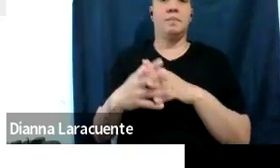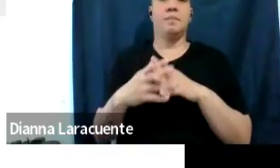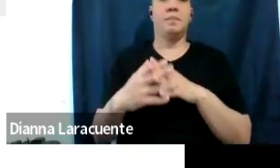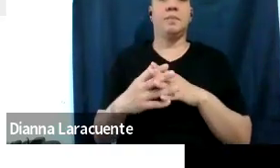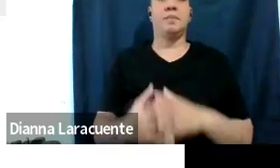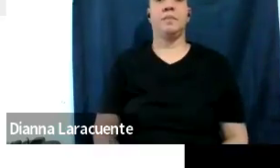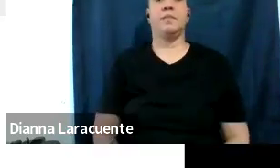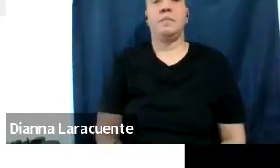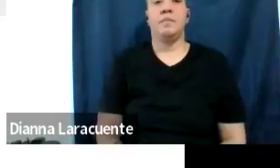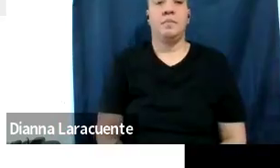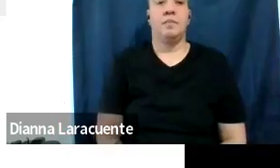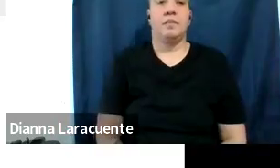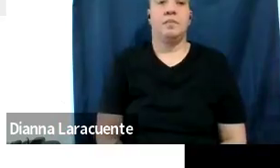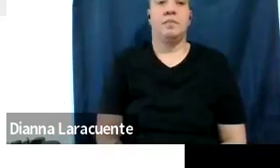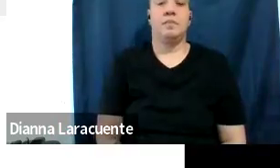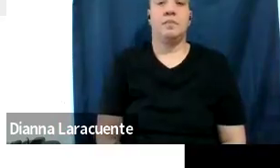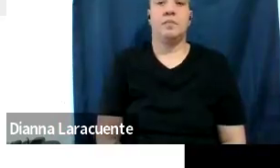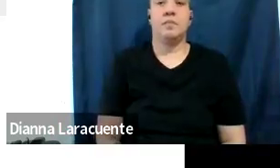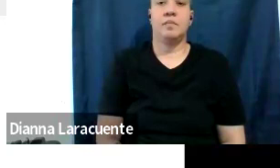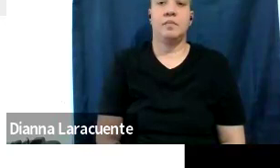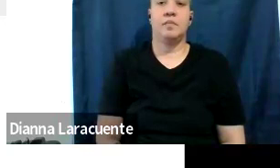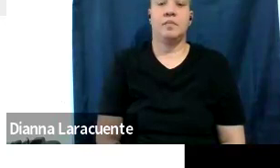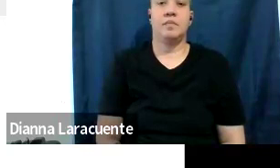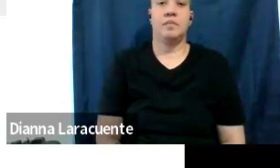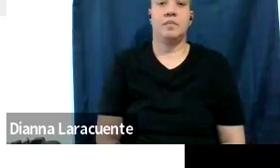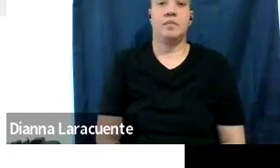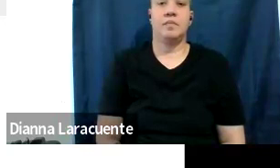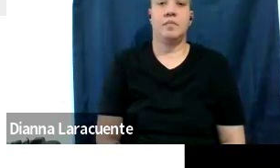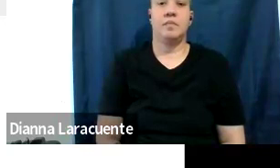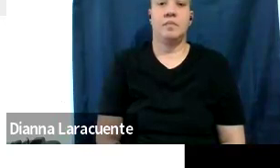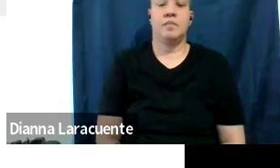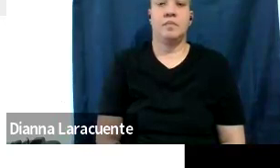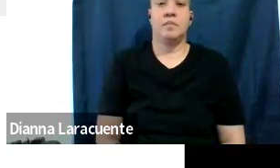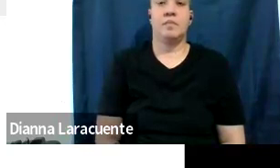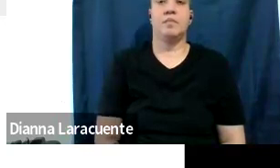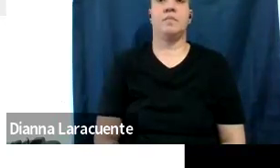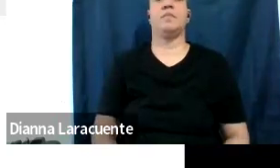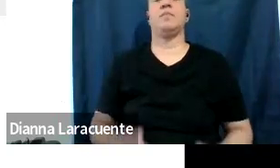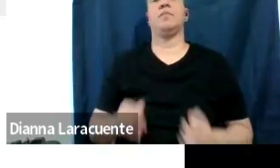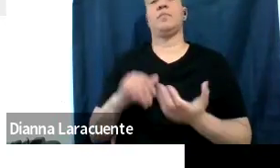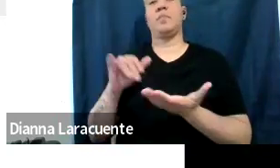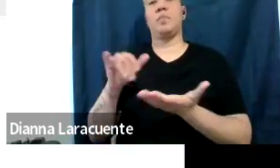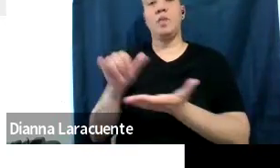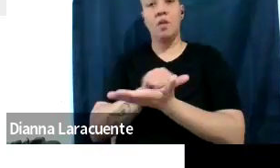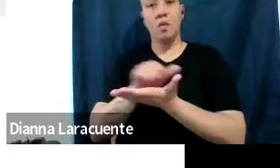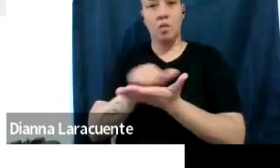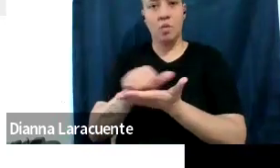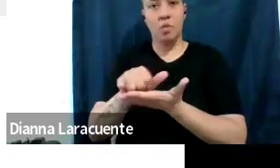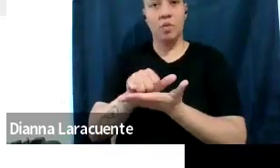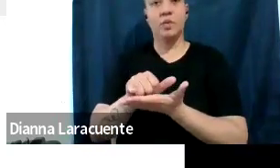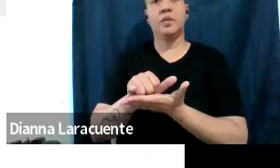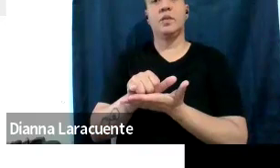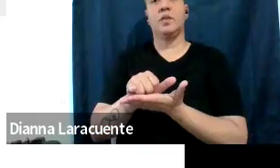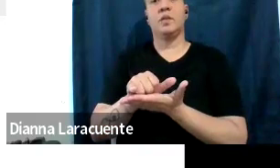Entonces, dice: ante el vuelco del destino, New York, un corresponsal del New York Tribune pide